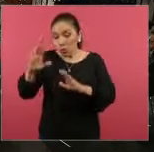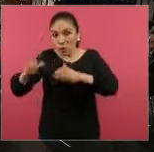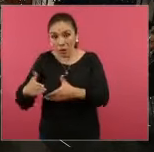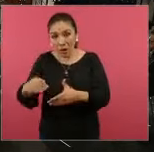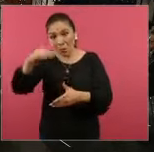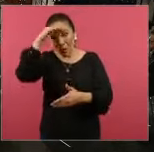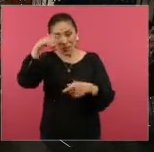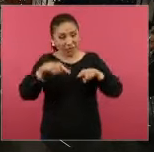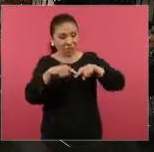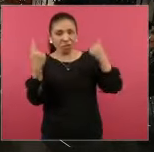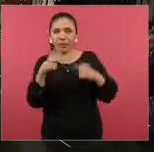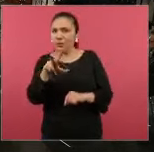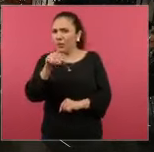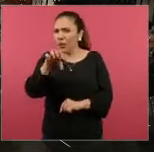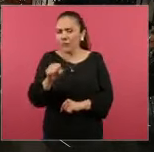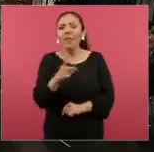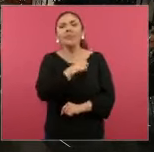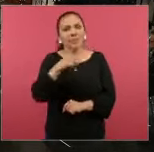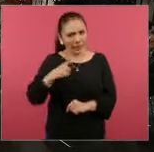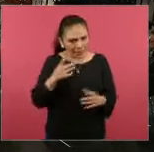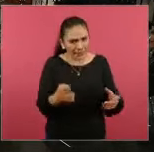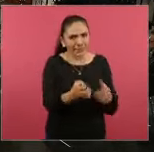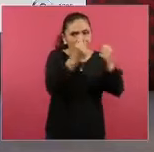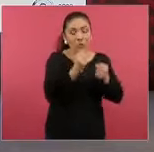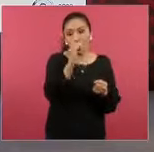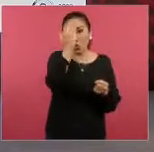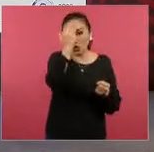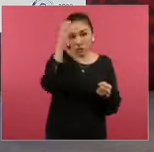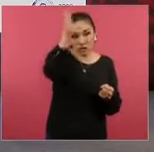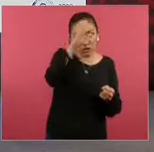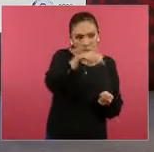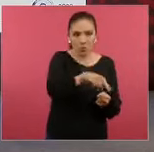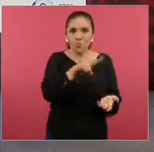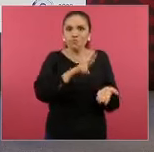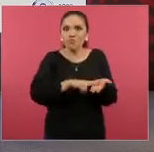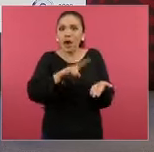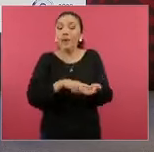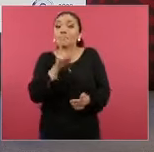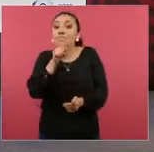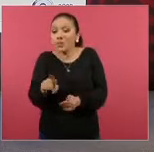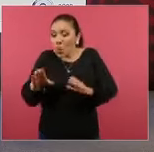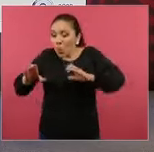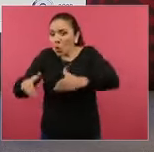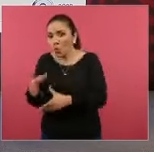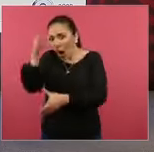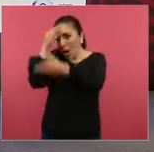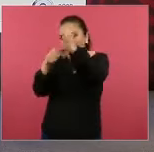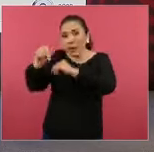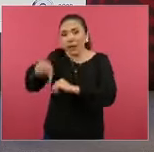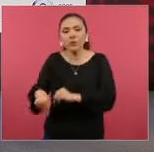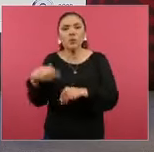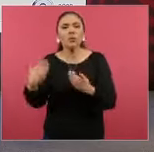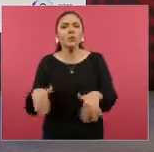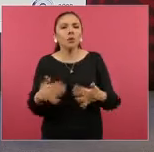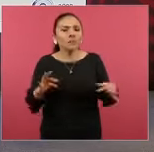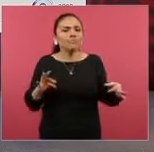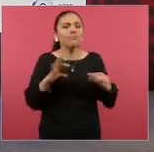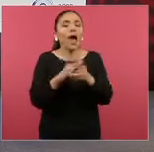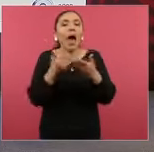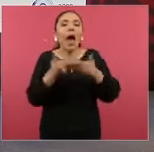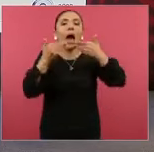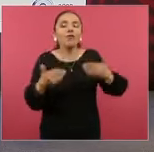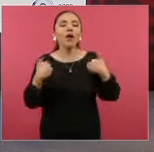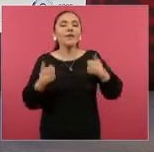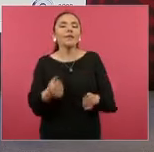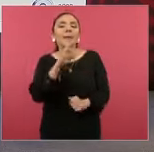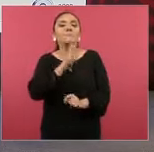que rescatar tanto el conocimiento científico, que tiene validez, con los saberes comunitarios que se articulan y que ahora nos dan una